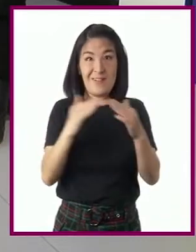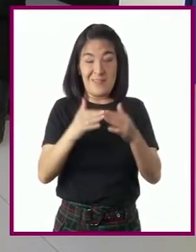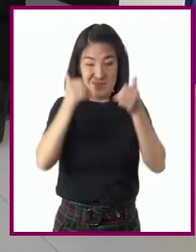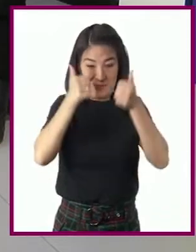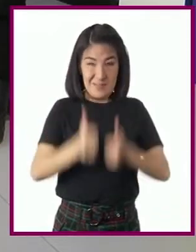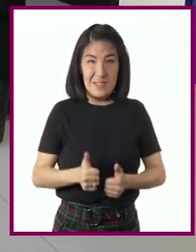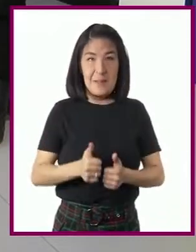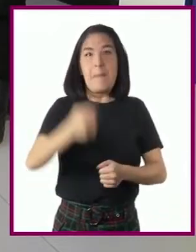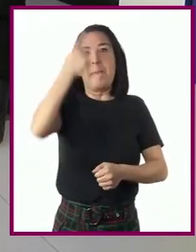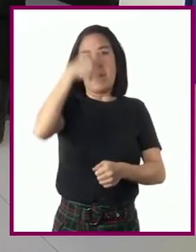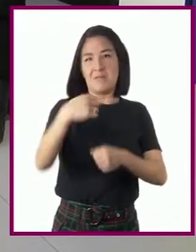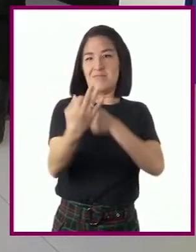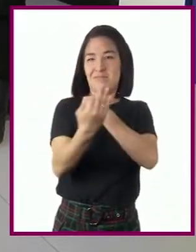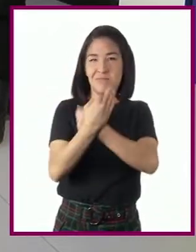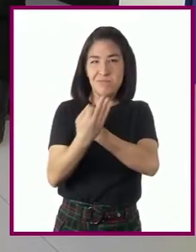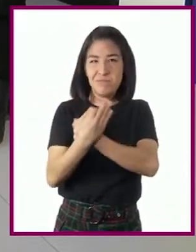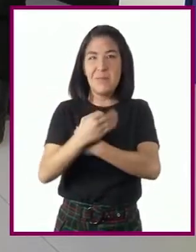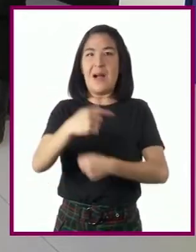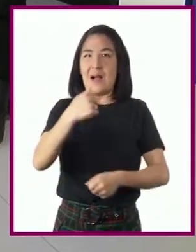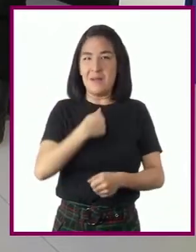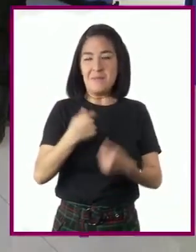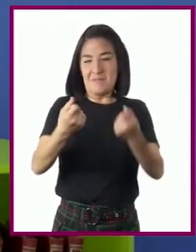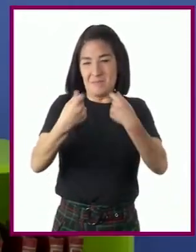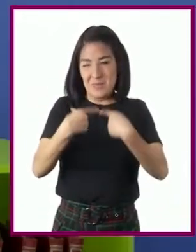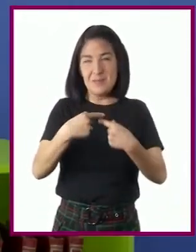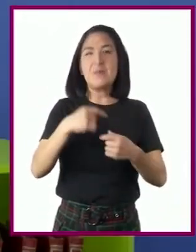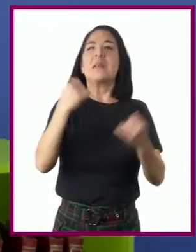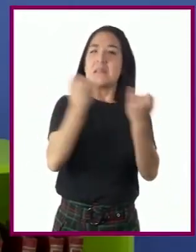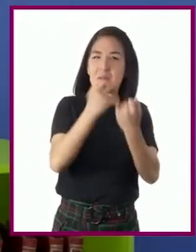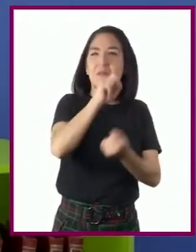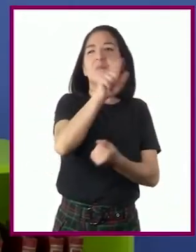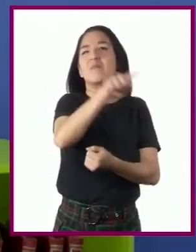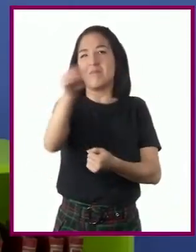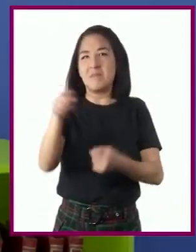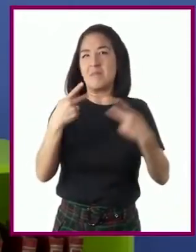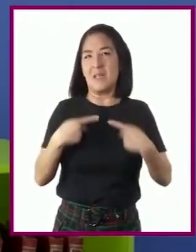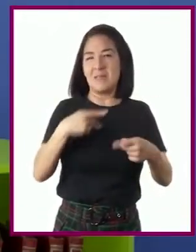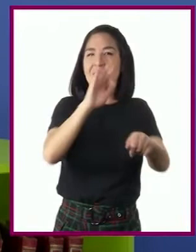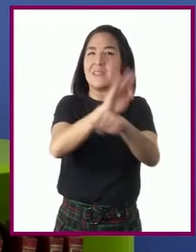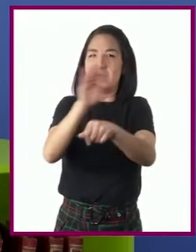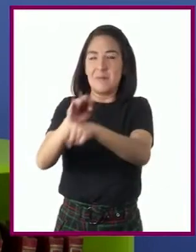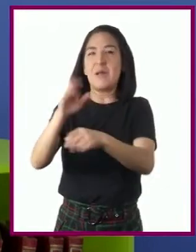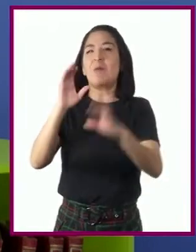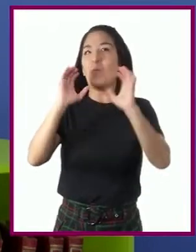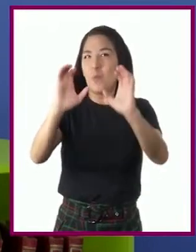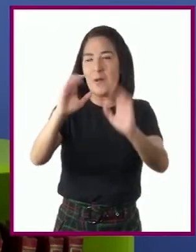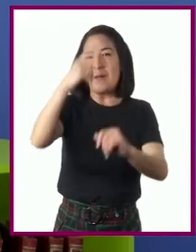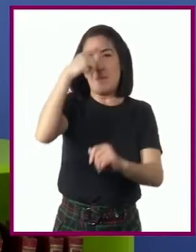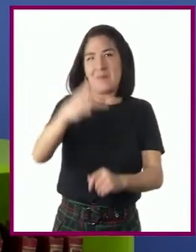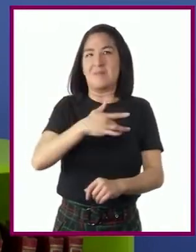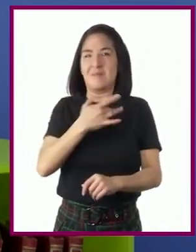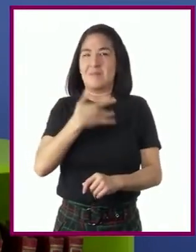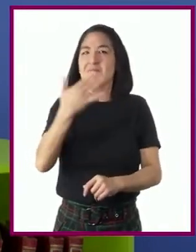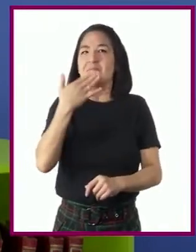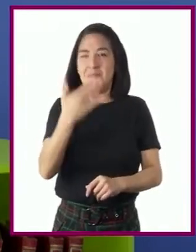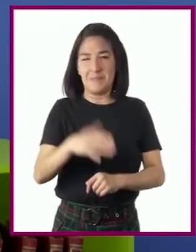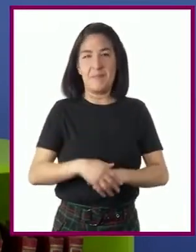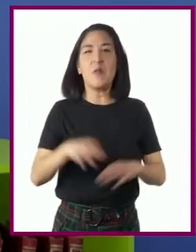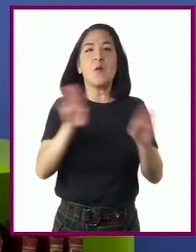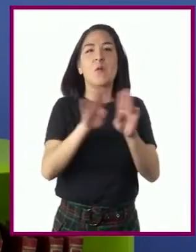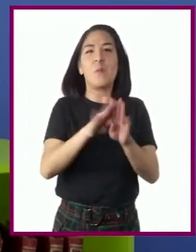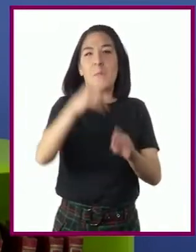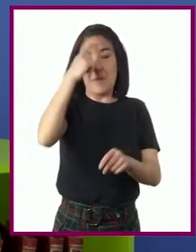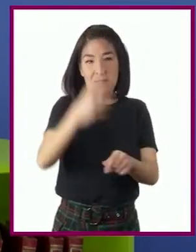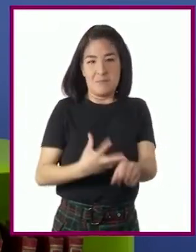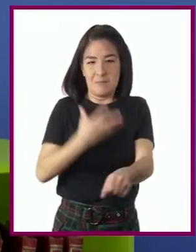forma de protegerse a sí mismos y a los demás. Hay que recordar que están ayudando a dar una solución a un problema